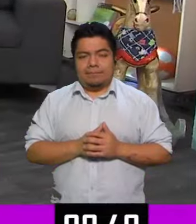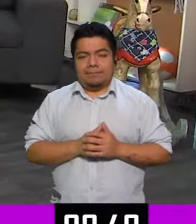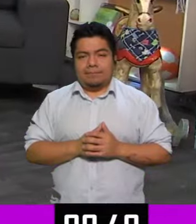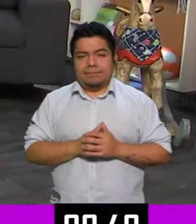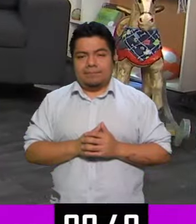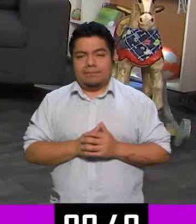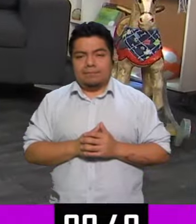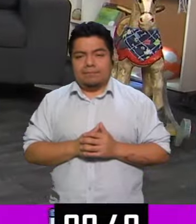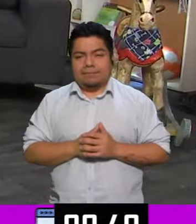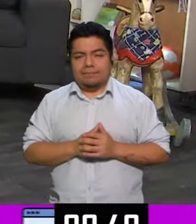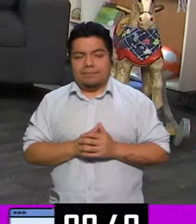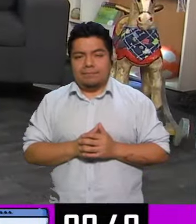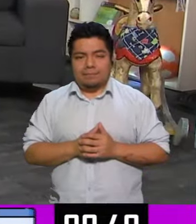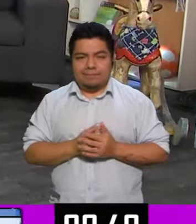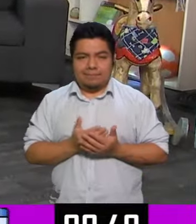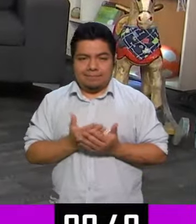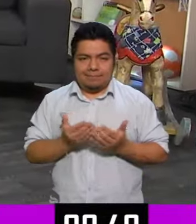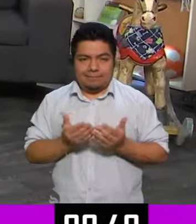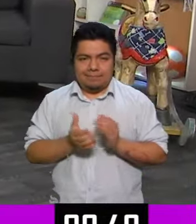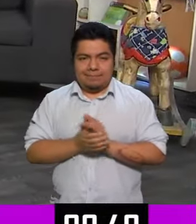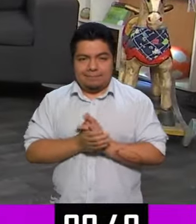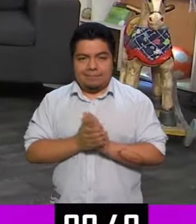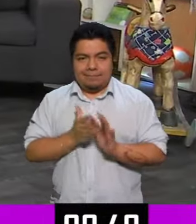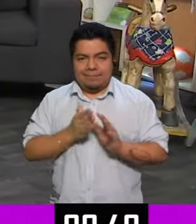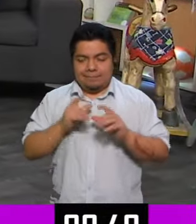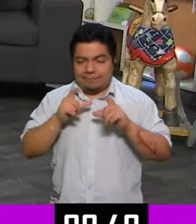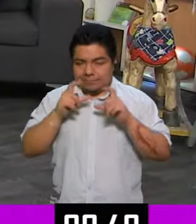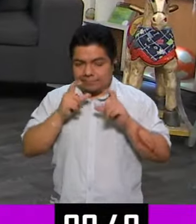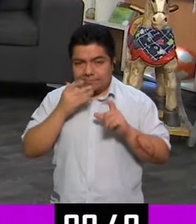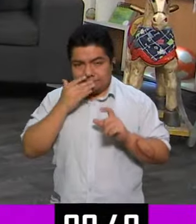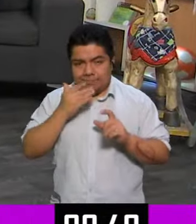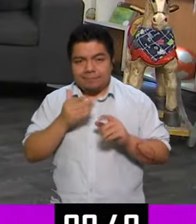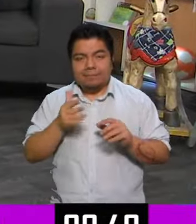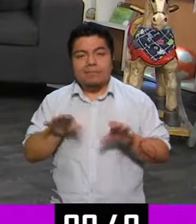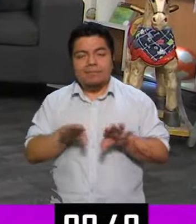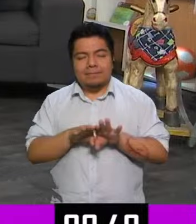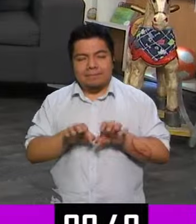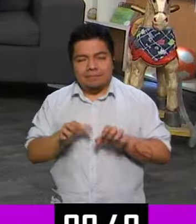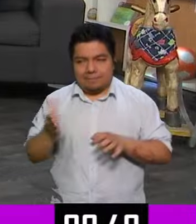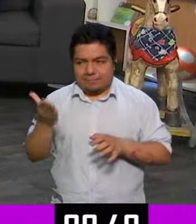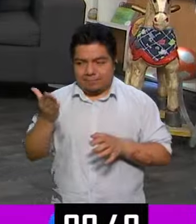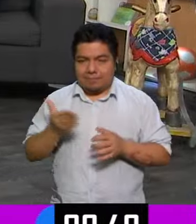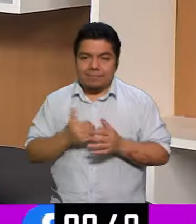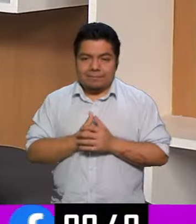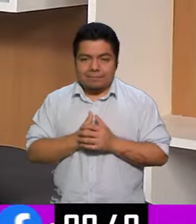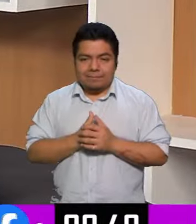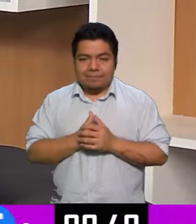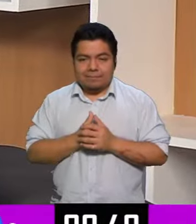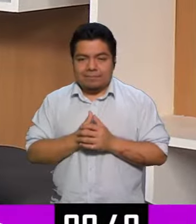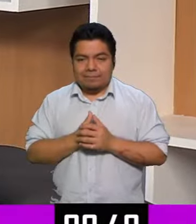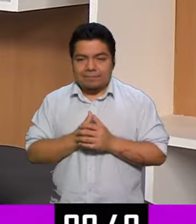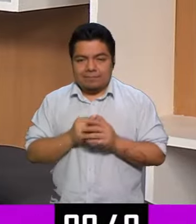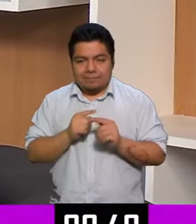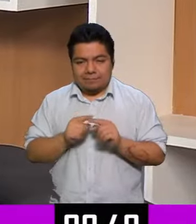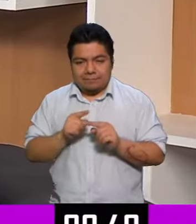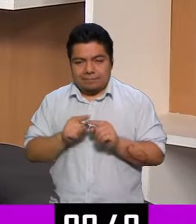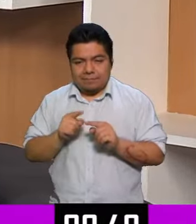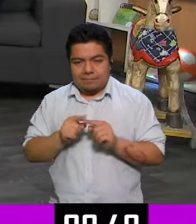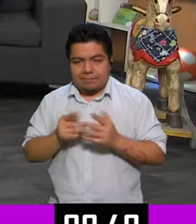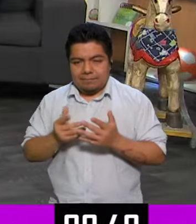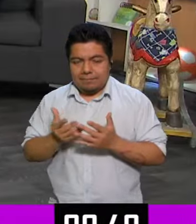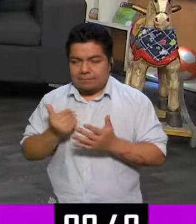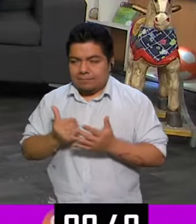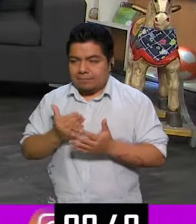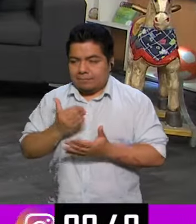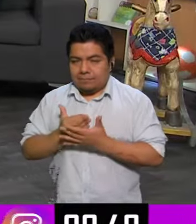Diosito. Ay, gracias, Doc. Mendigos lentes los ando dejando. ¿Cómo anda, maestro? Oye, veo que ya te están poniendo ofrendante.